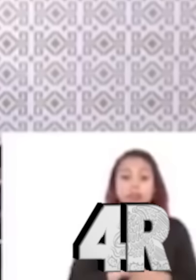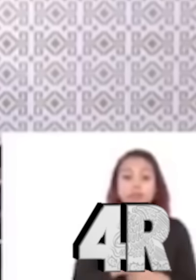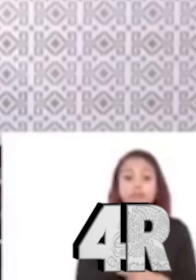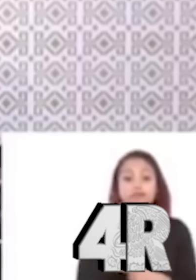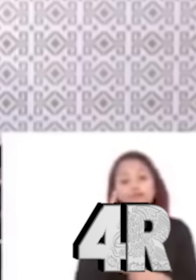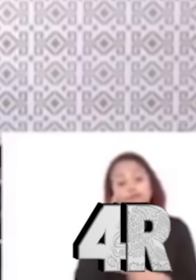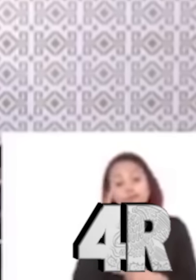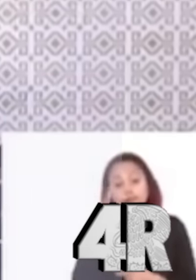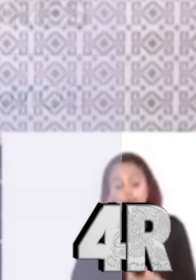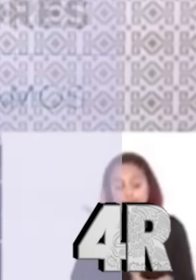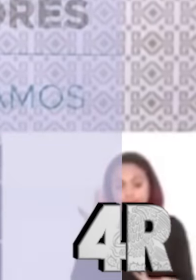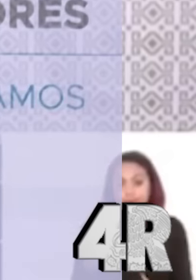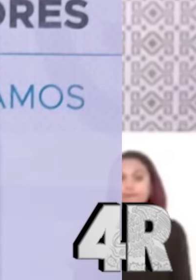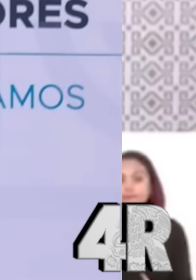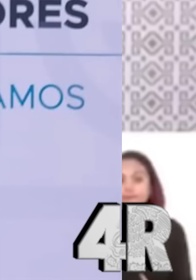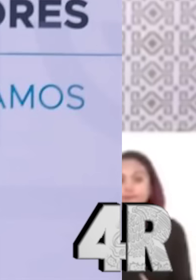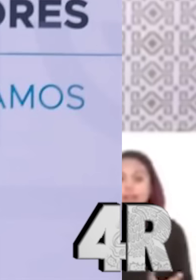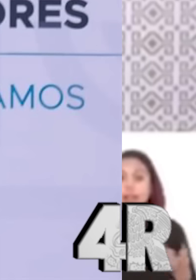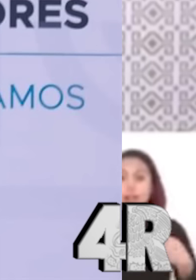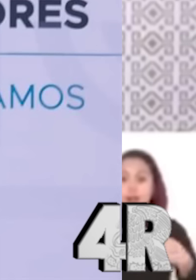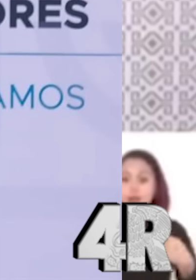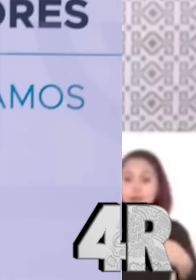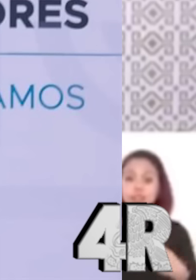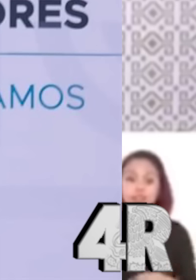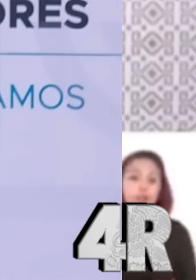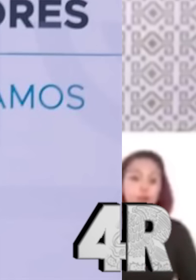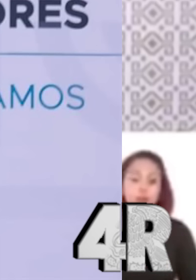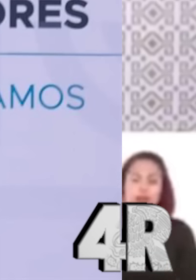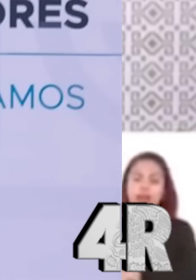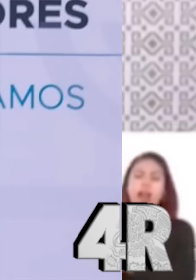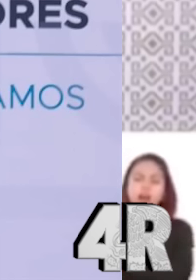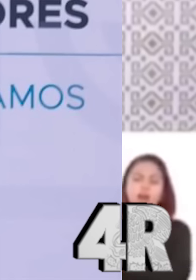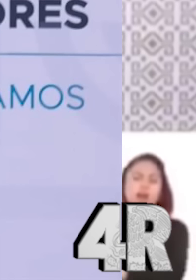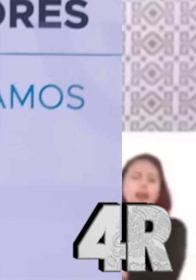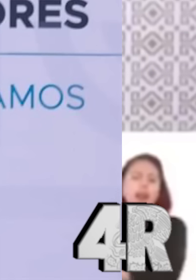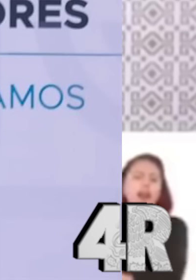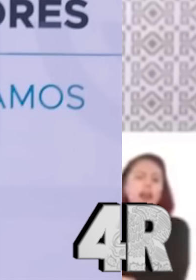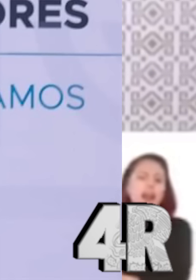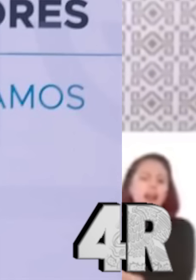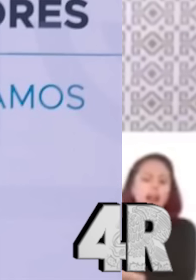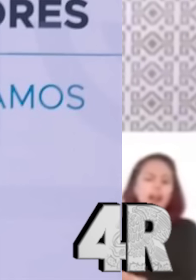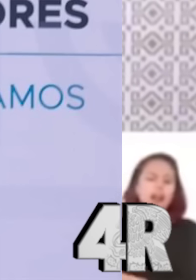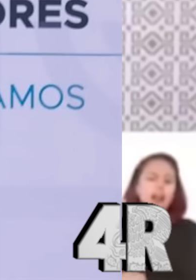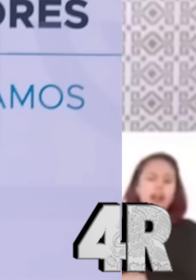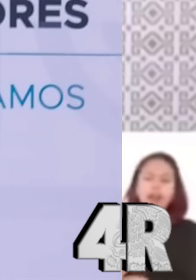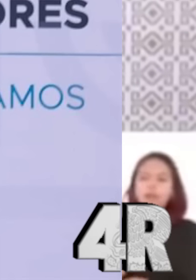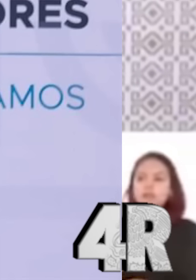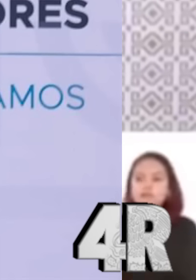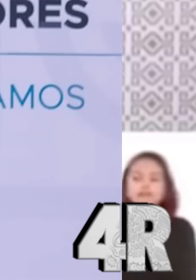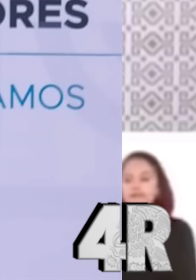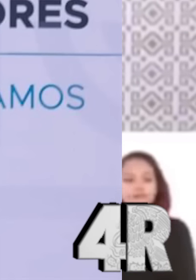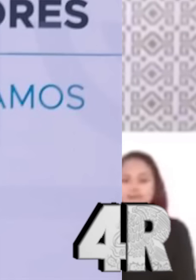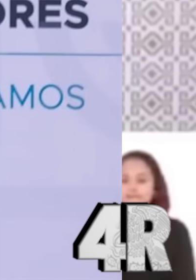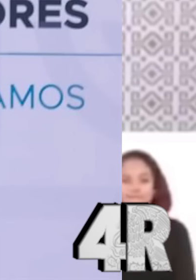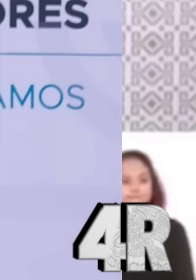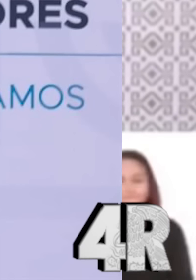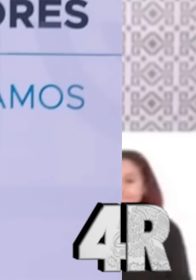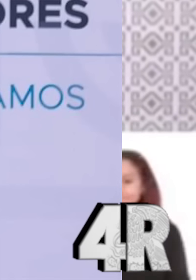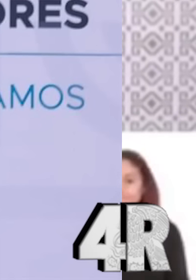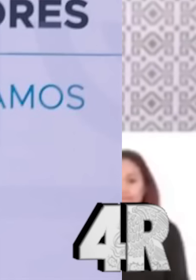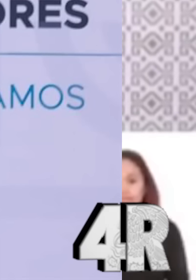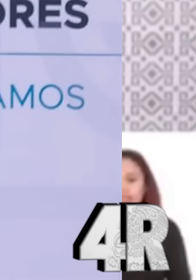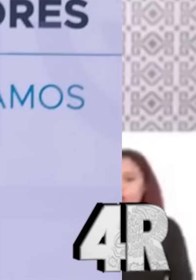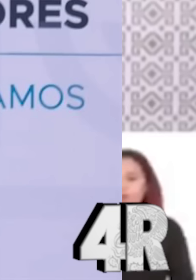de la salida de Ernestina Godoy como fiscal de la Ciudad de México. El día de hoy ha dejado órdenes para que el jefe